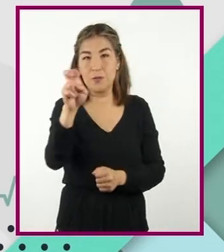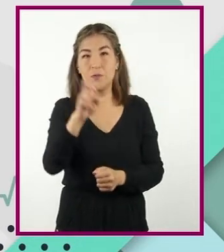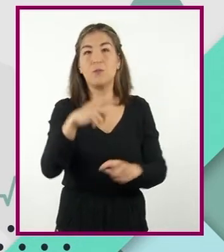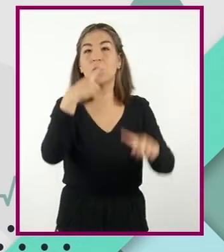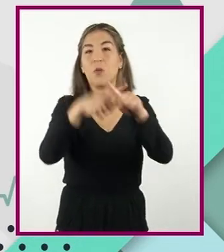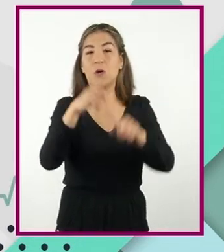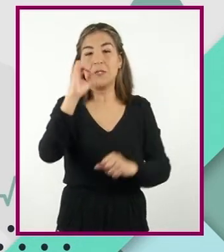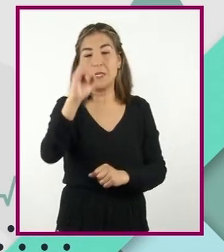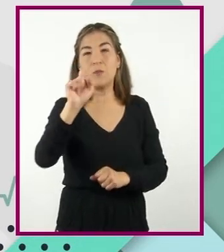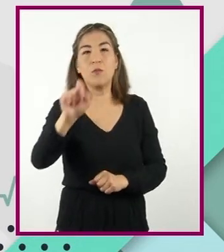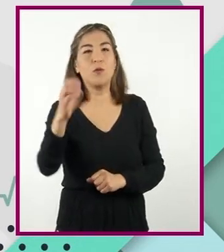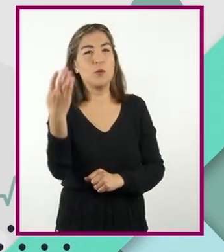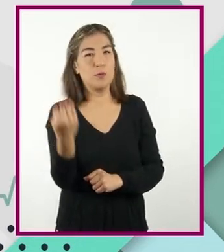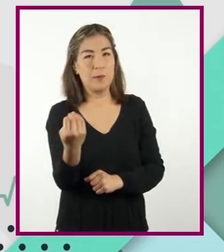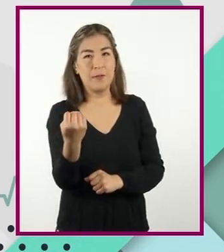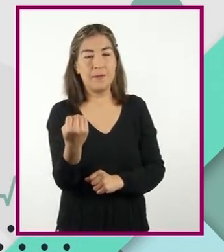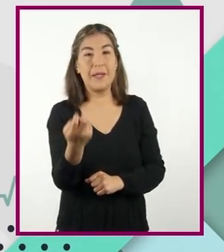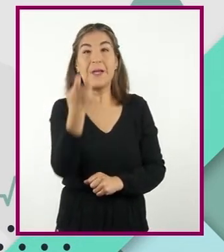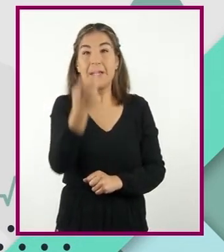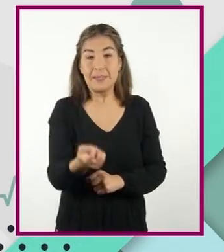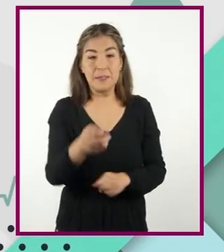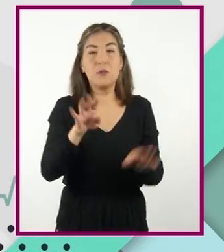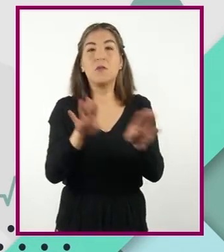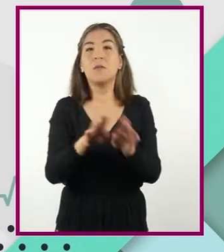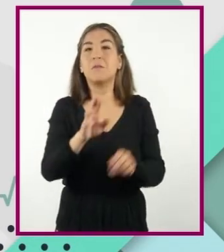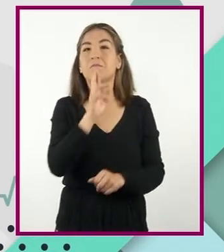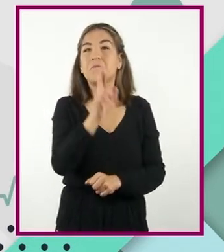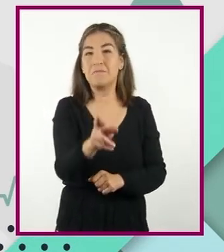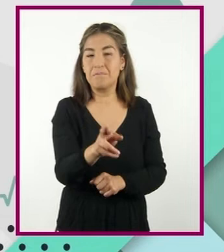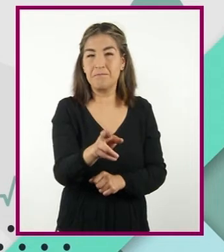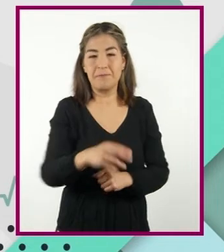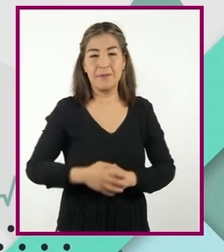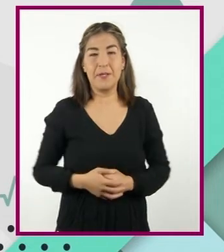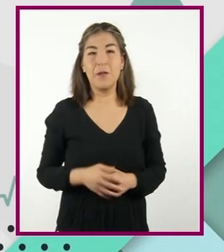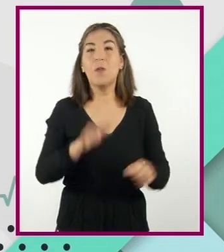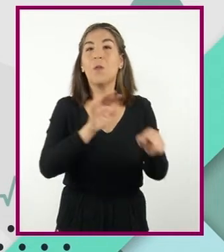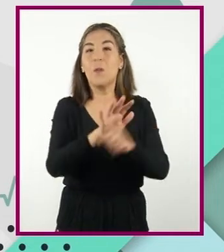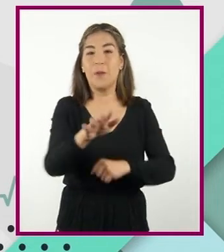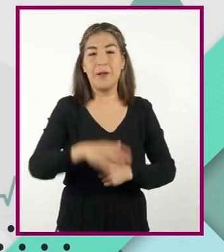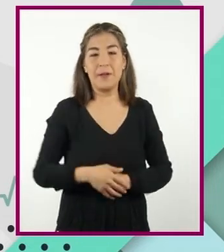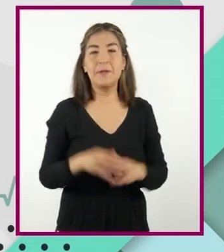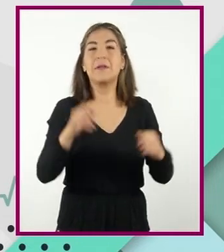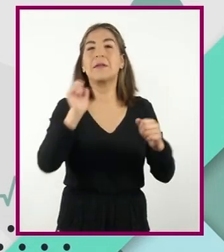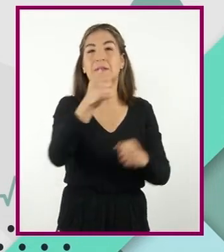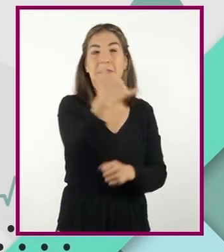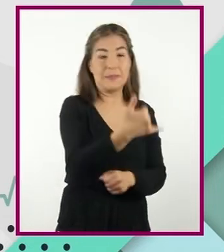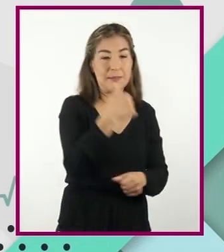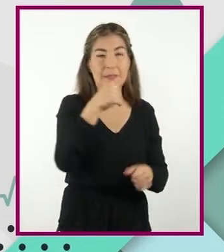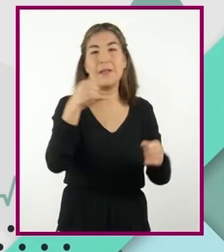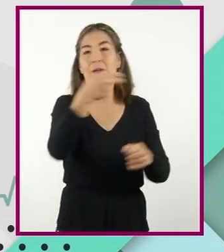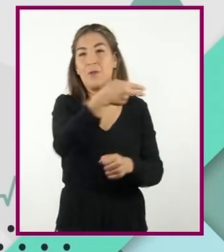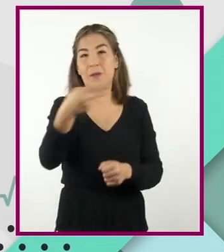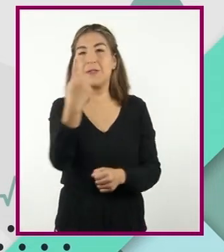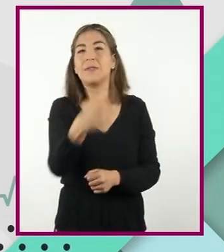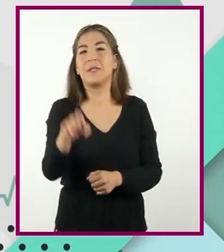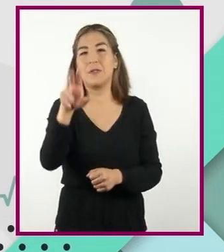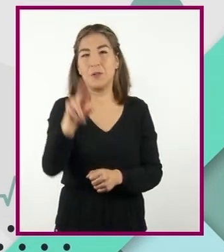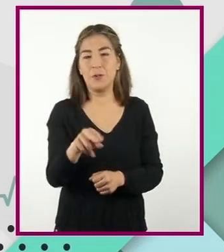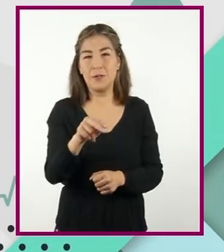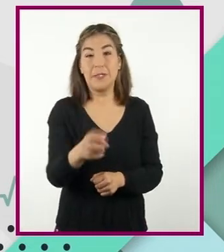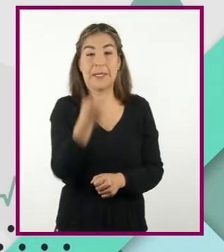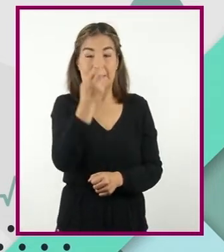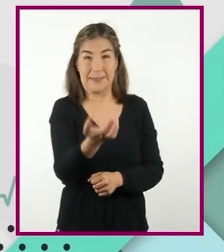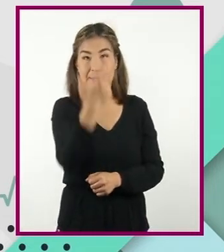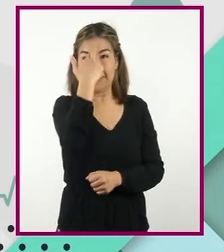por 0.9. Llevando a cabo la operación, el resultado de Y es igual a 180. Por lo